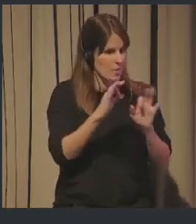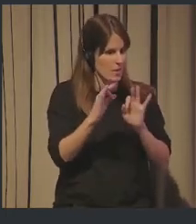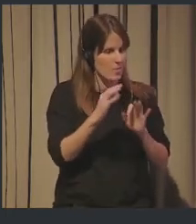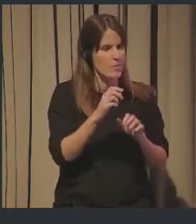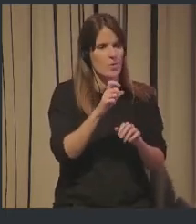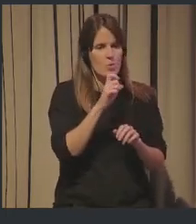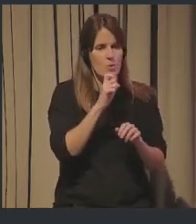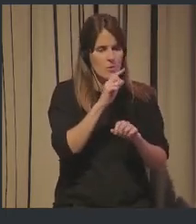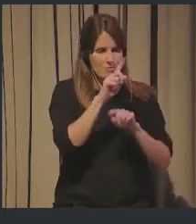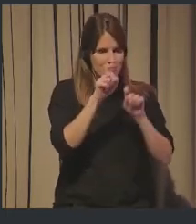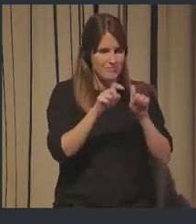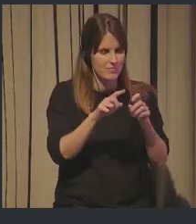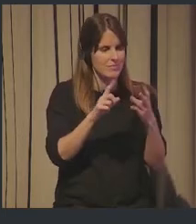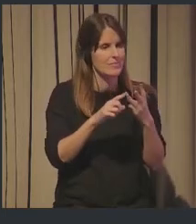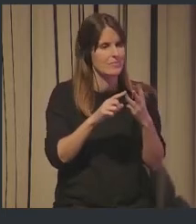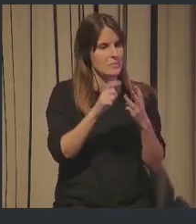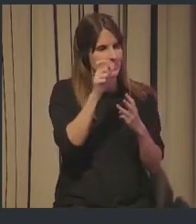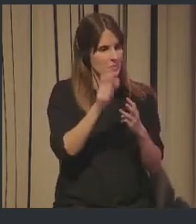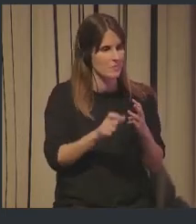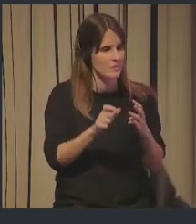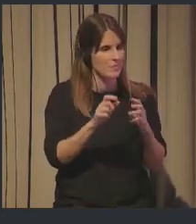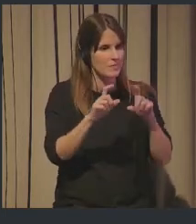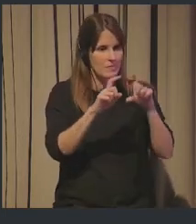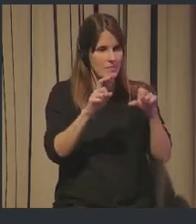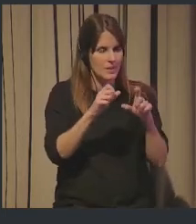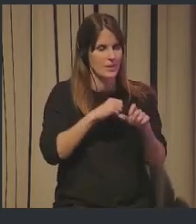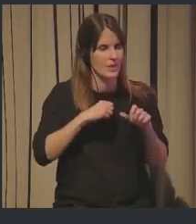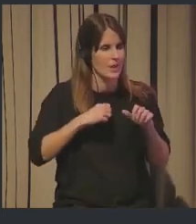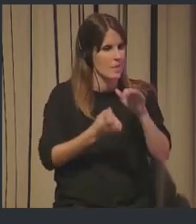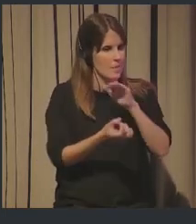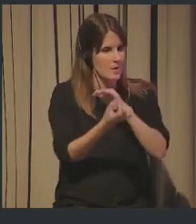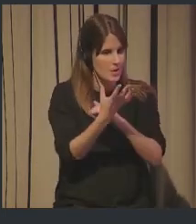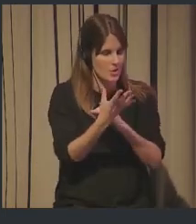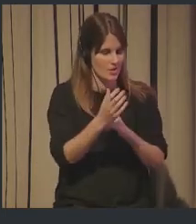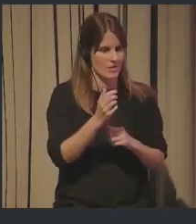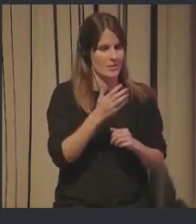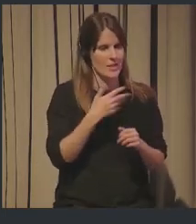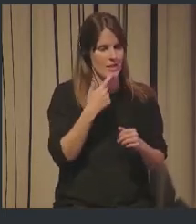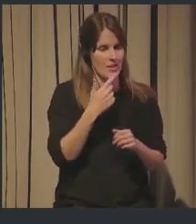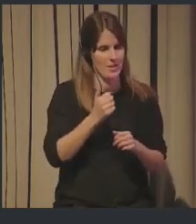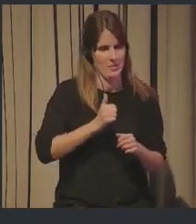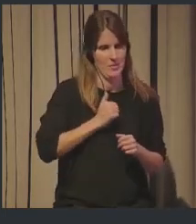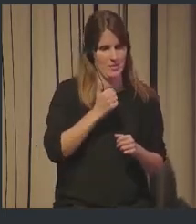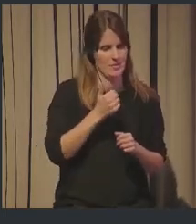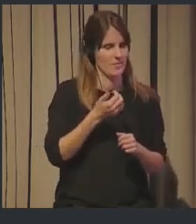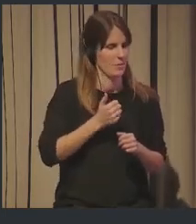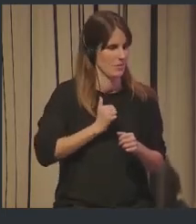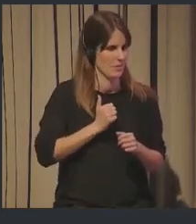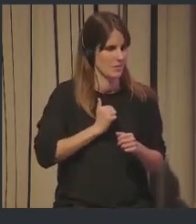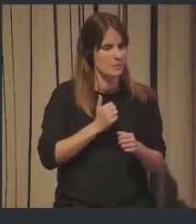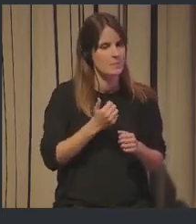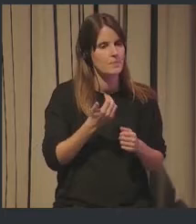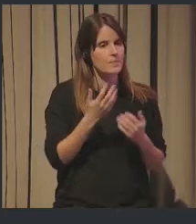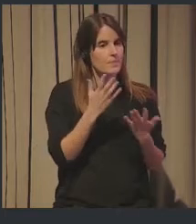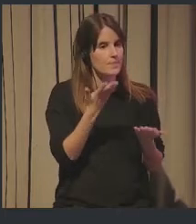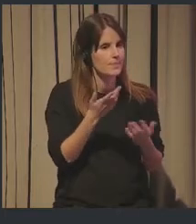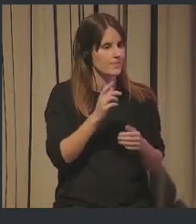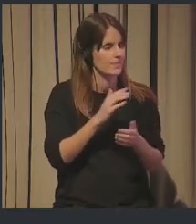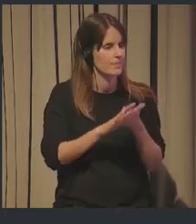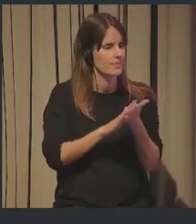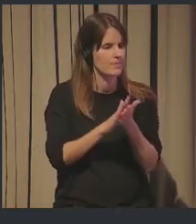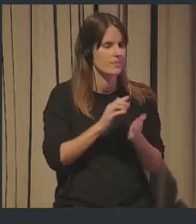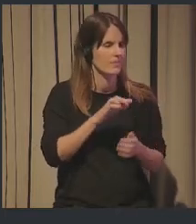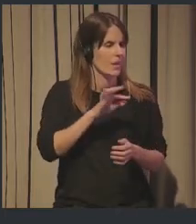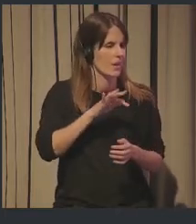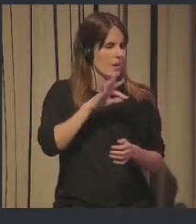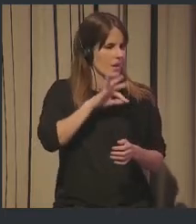Y los emprendedores aprovechan las oportunidades. Y cuando hablamos del espíritu emprendedor, ya sea